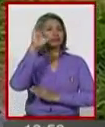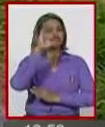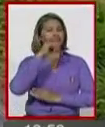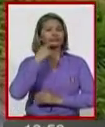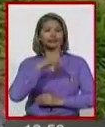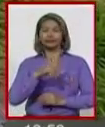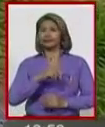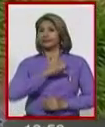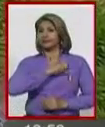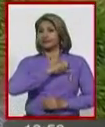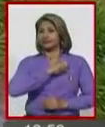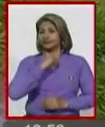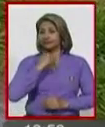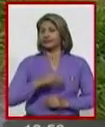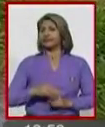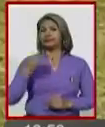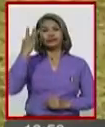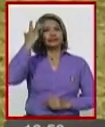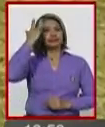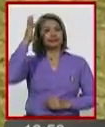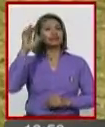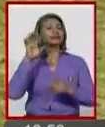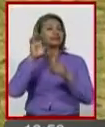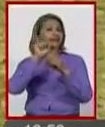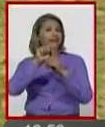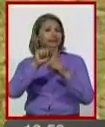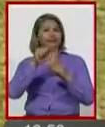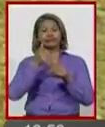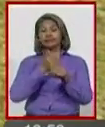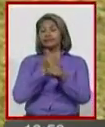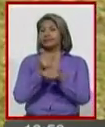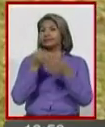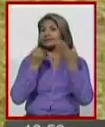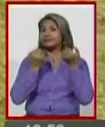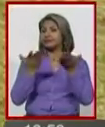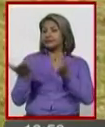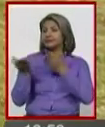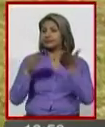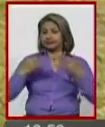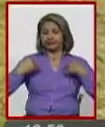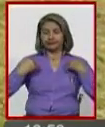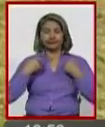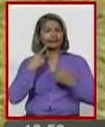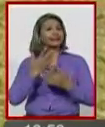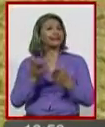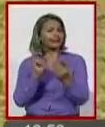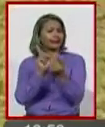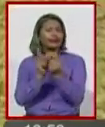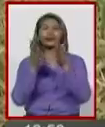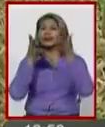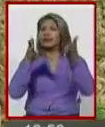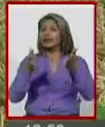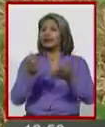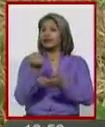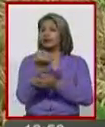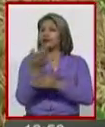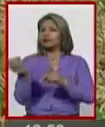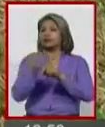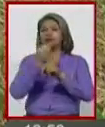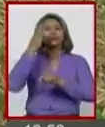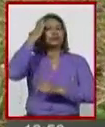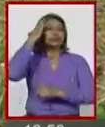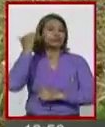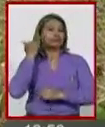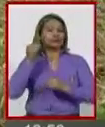investigaciones, el Departamento de Análisis Criminal e Inteligencia logró capturar al autor confeso de la muerte de un joven, quien fue encontrado abandonado con varios golpes